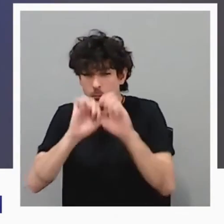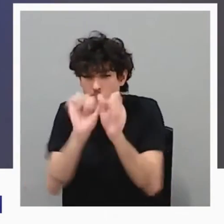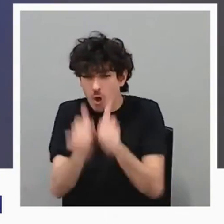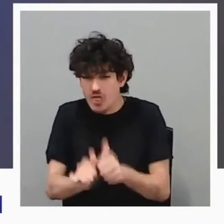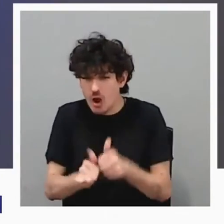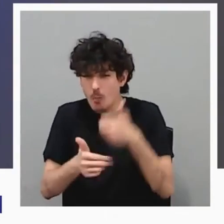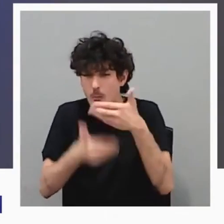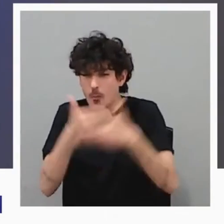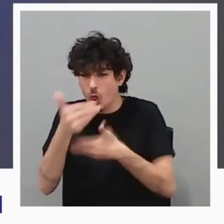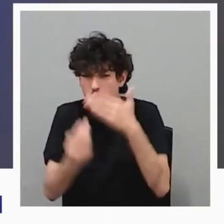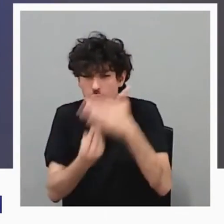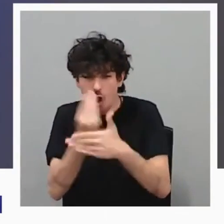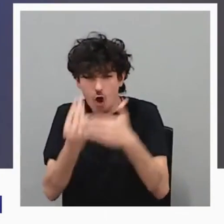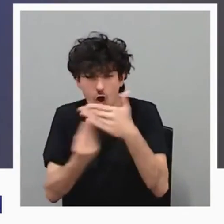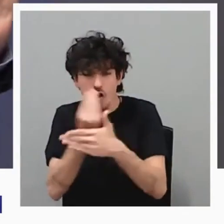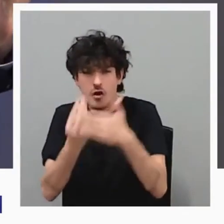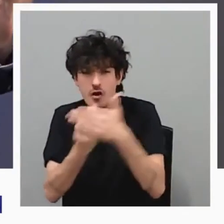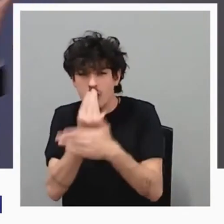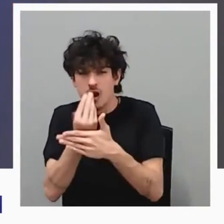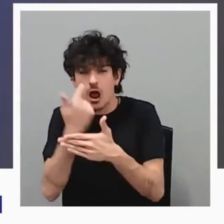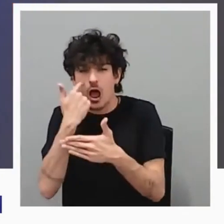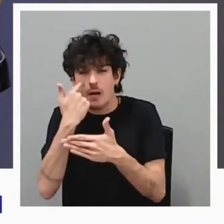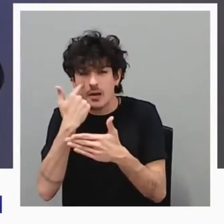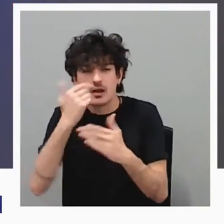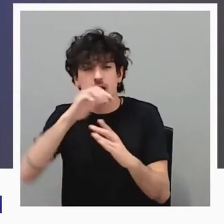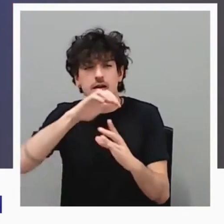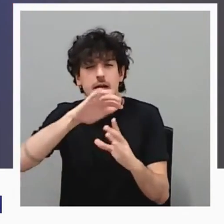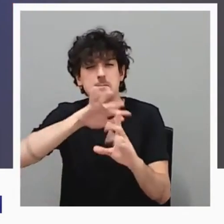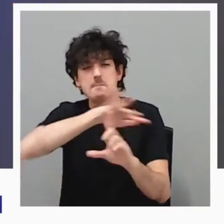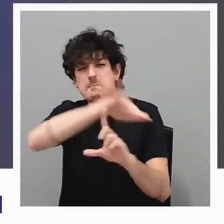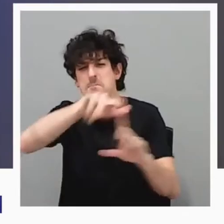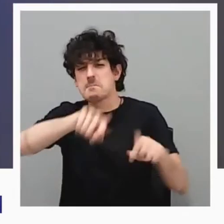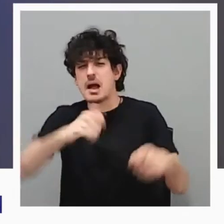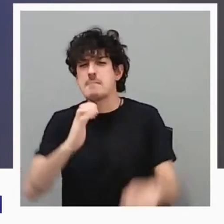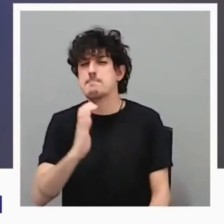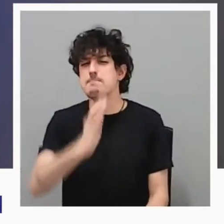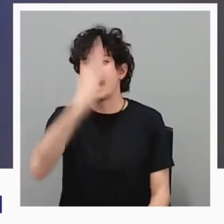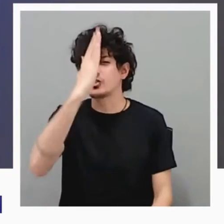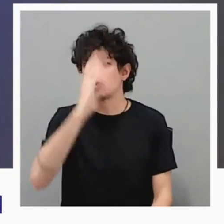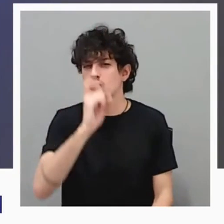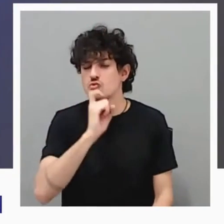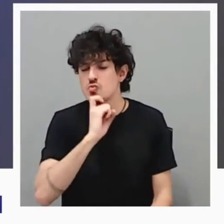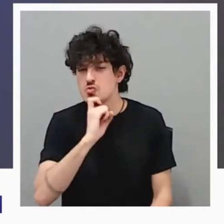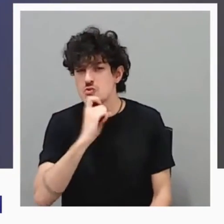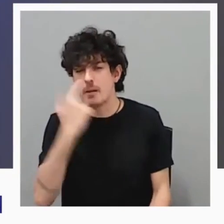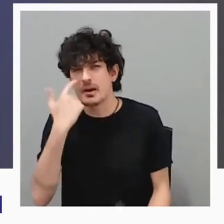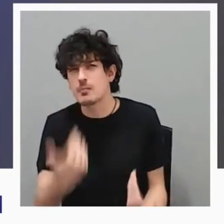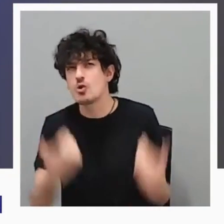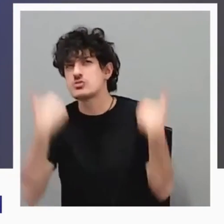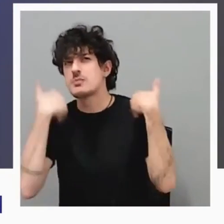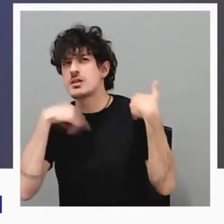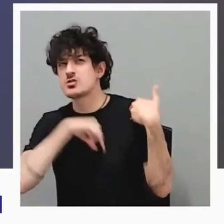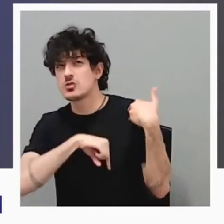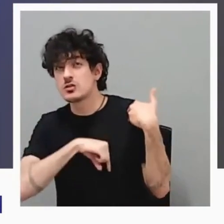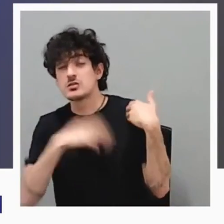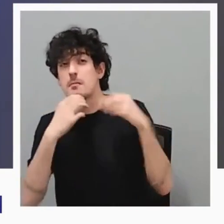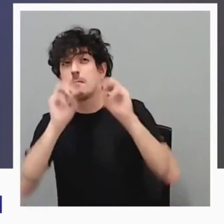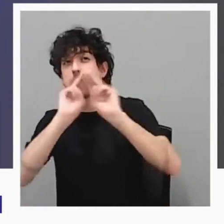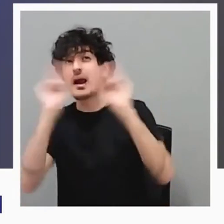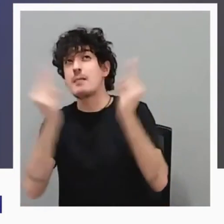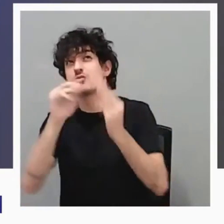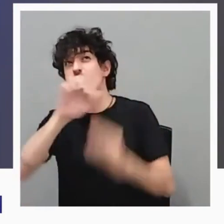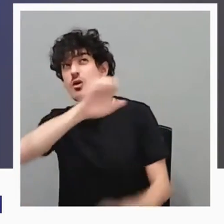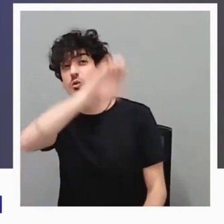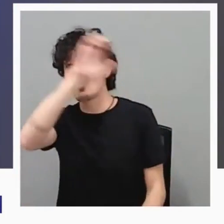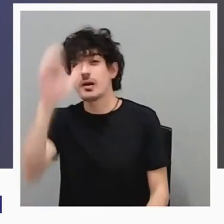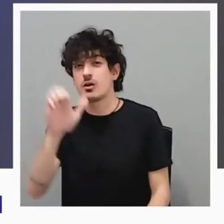medioambientales y sociales de su actividad. Nada que objetar. Y por lo tanto, cuando el Parlamento Europeo, las instituciones europeas la